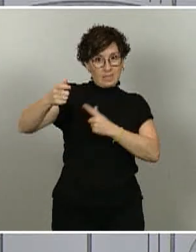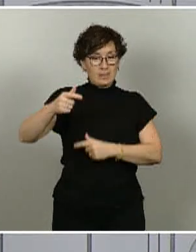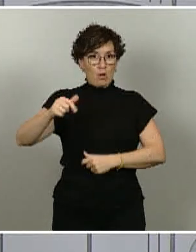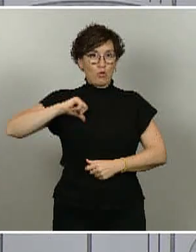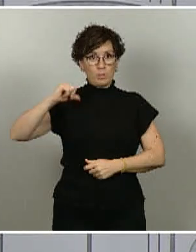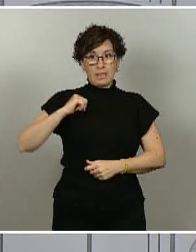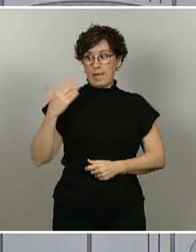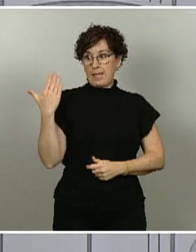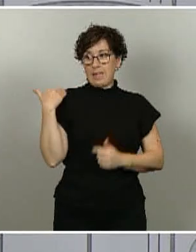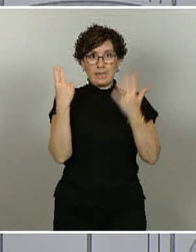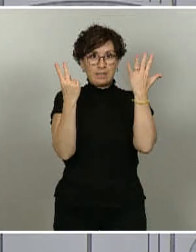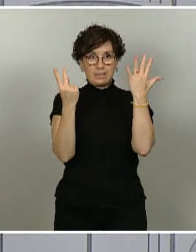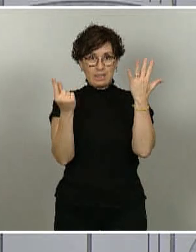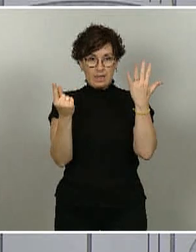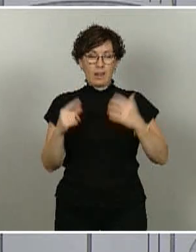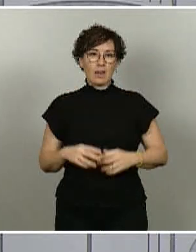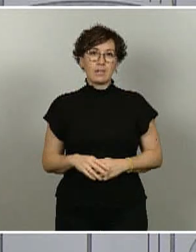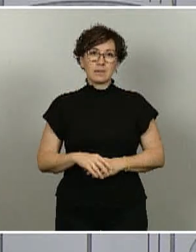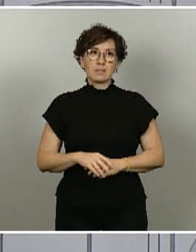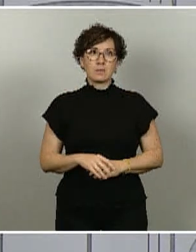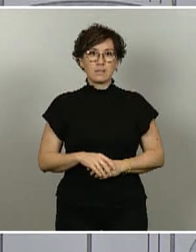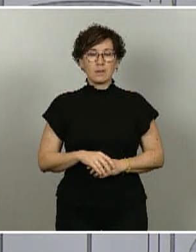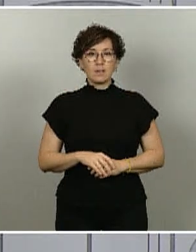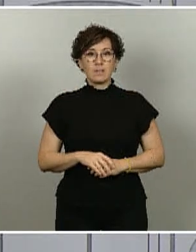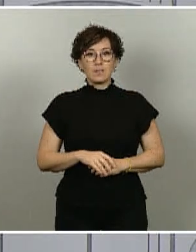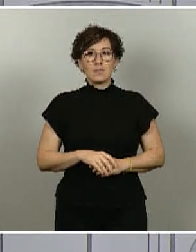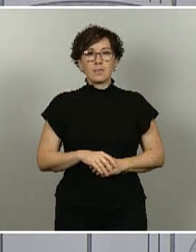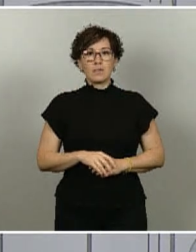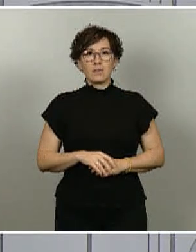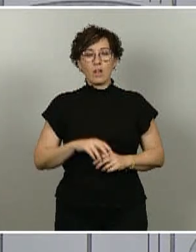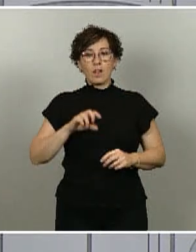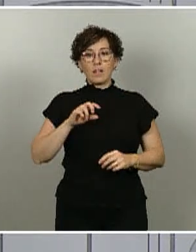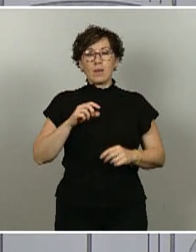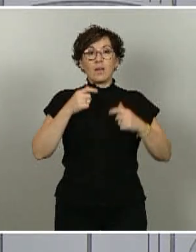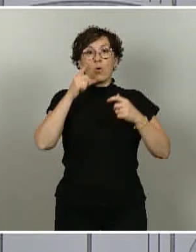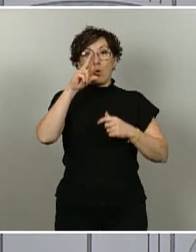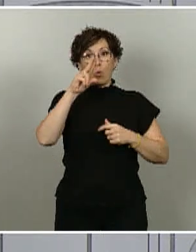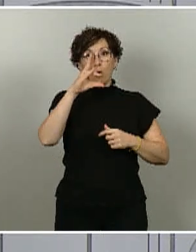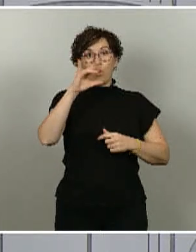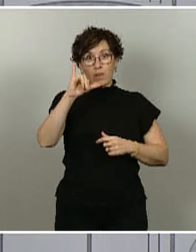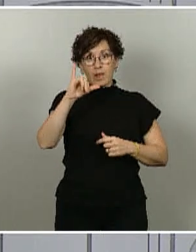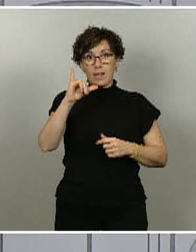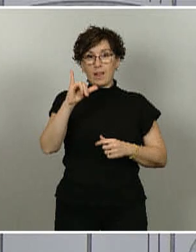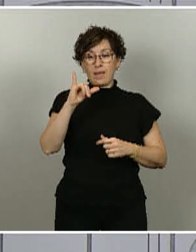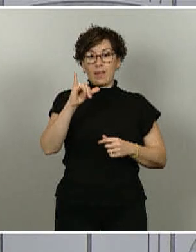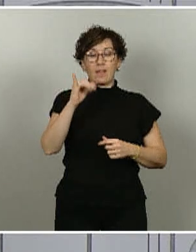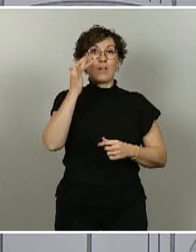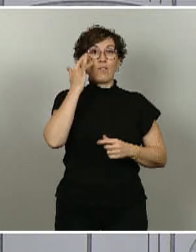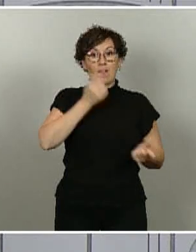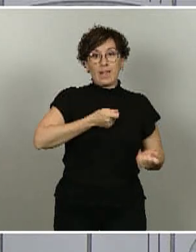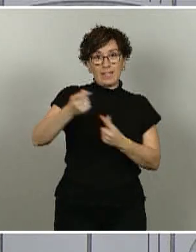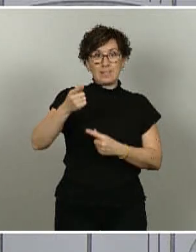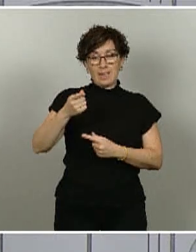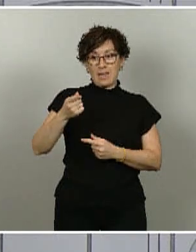días. Tenemos 12 nuevos ingresados en las unidades de cuidados intensivos con fecha de ingreso en los últimos